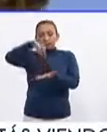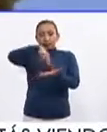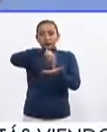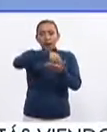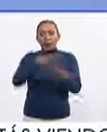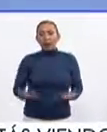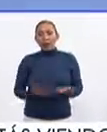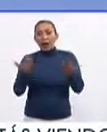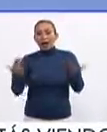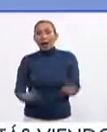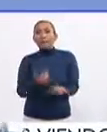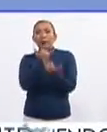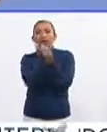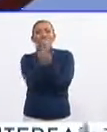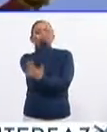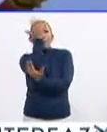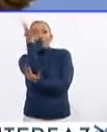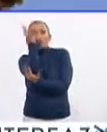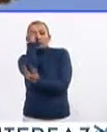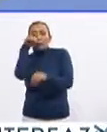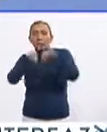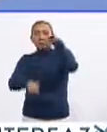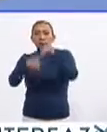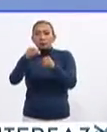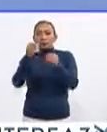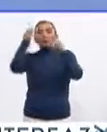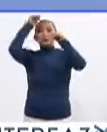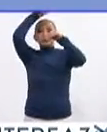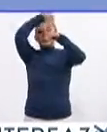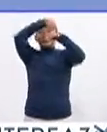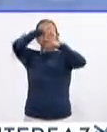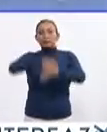la petición de perdón al bosque y el montaje de un altar.